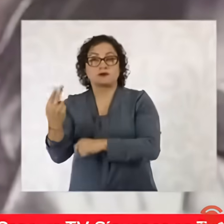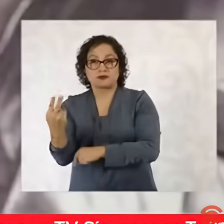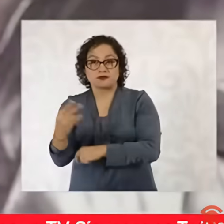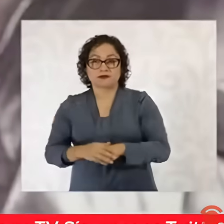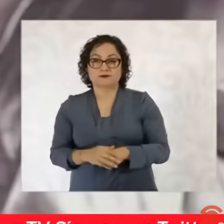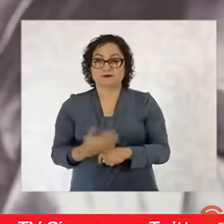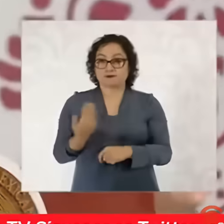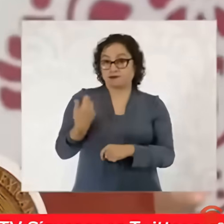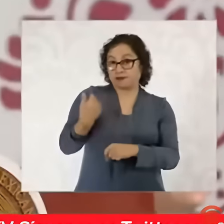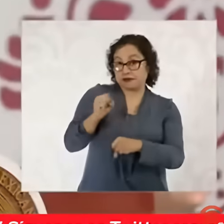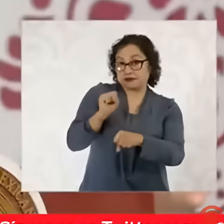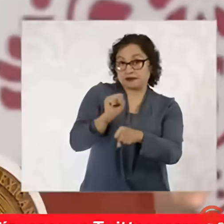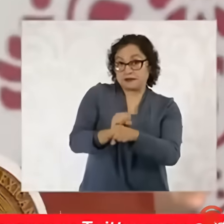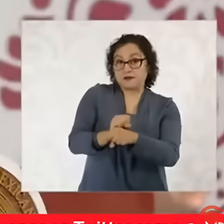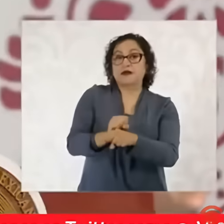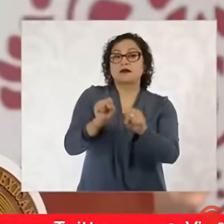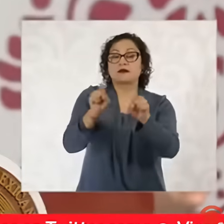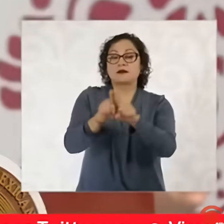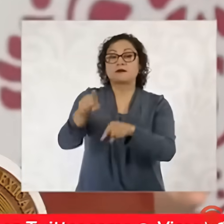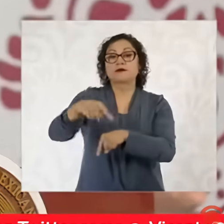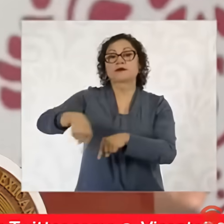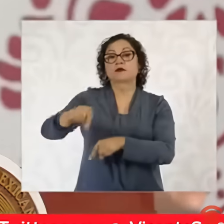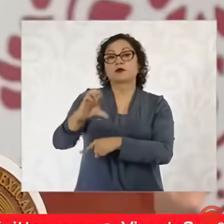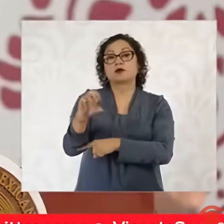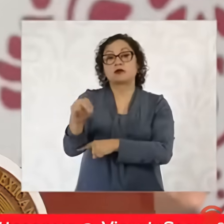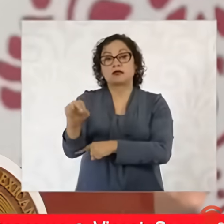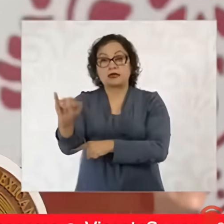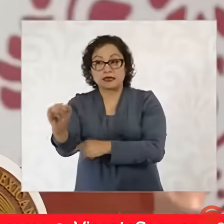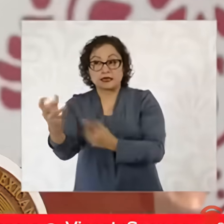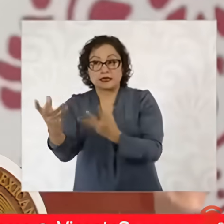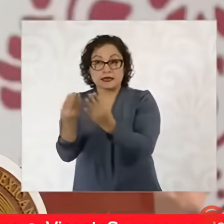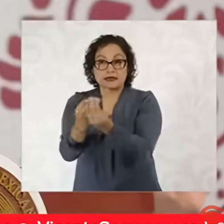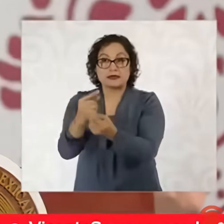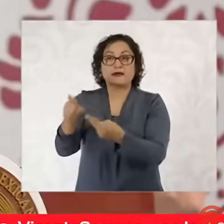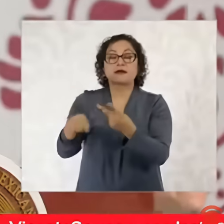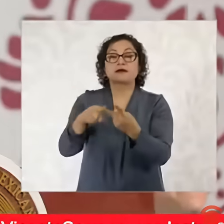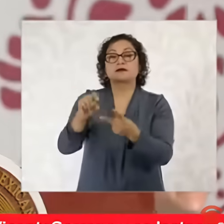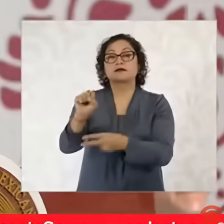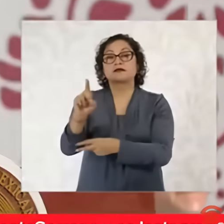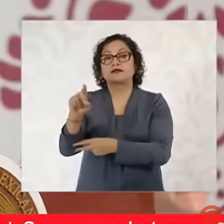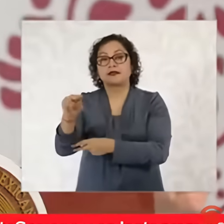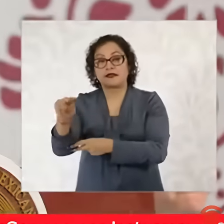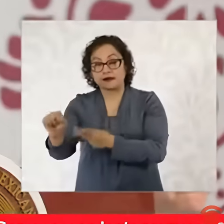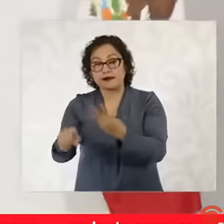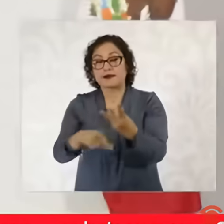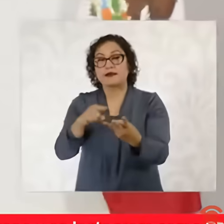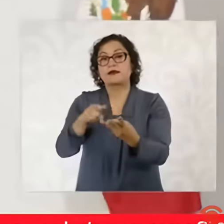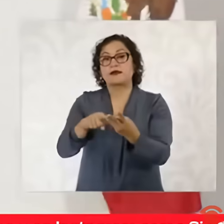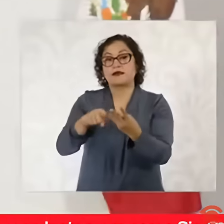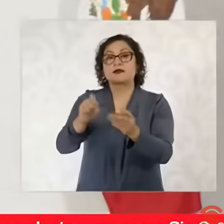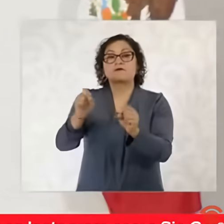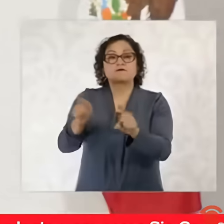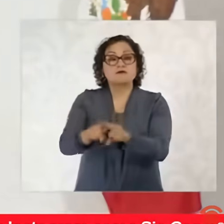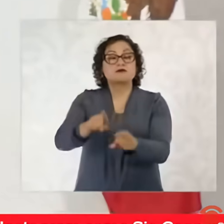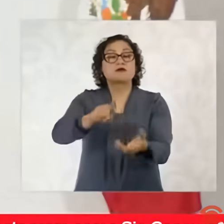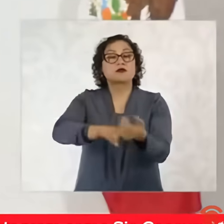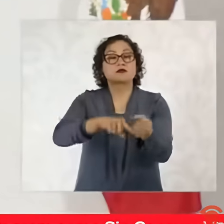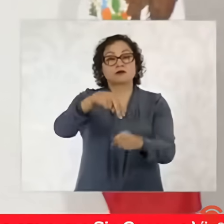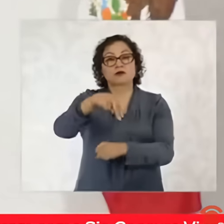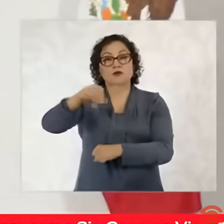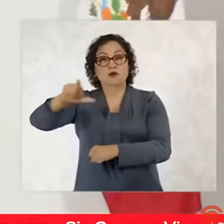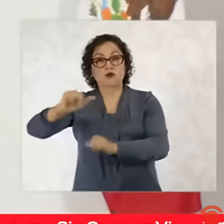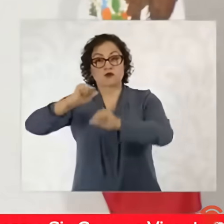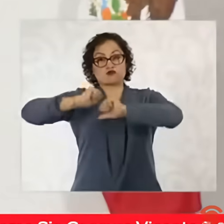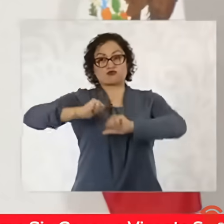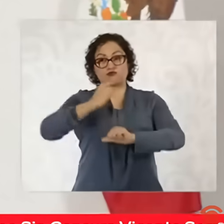sobresale un operativo realizado con el Centro Nacional de Inteligencia, Secretaría de la Defensa Nacional y Fuerza Civil de Nuevo León, donde fueron detenidos